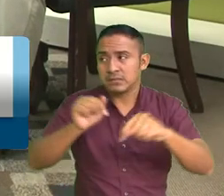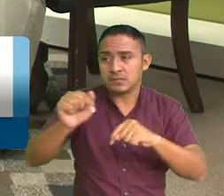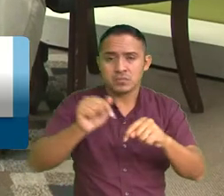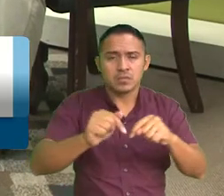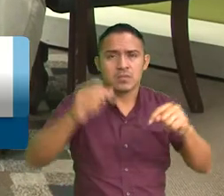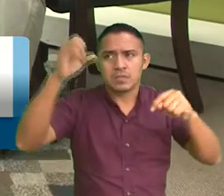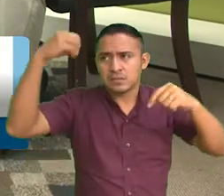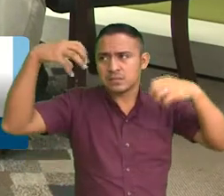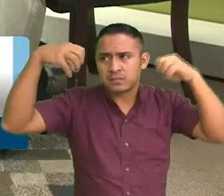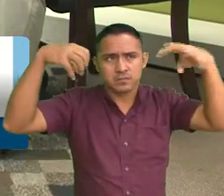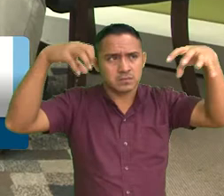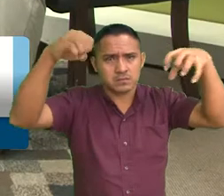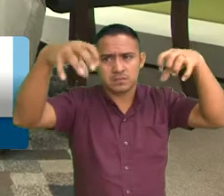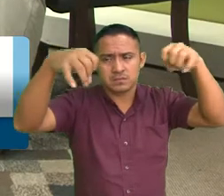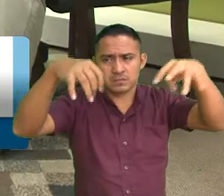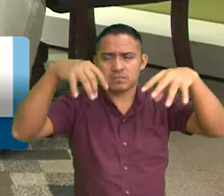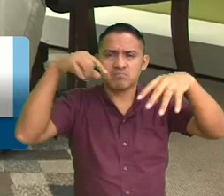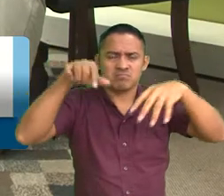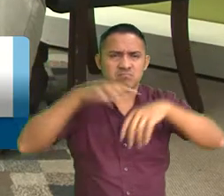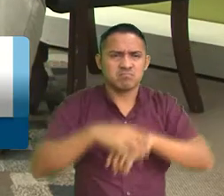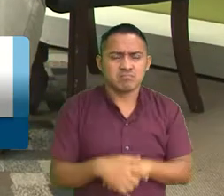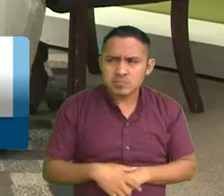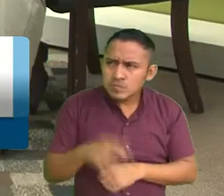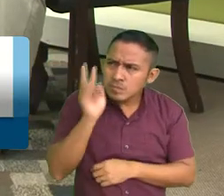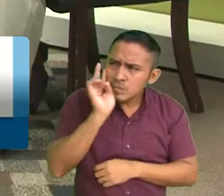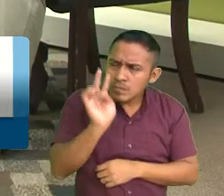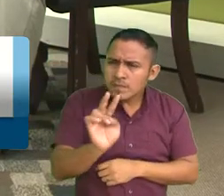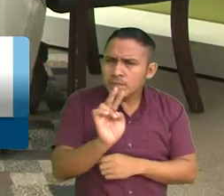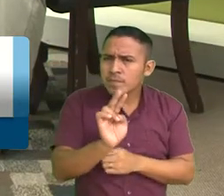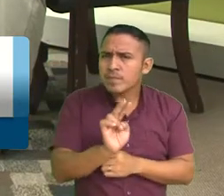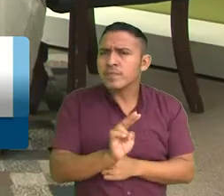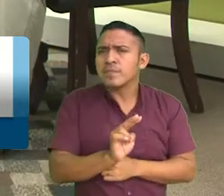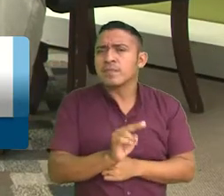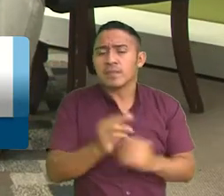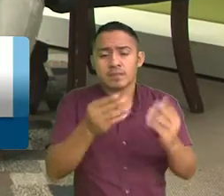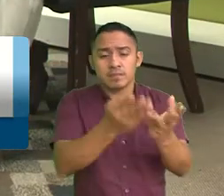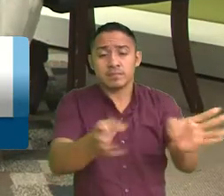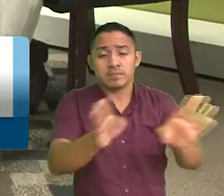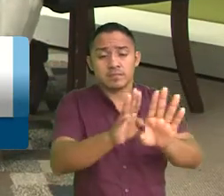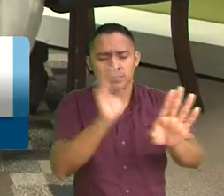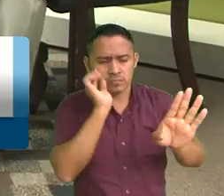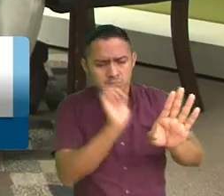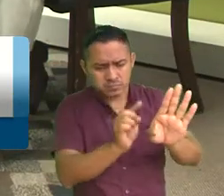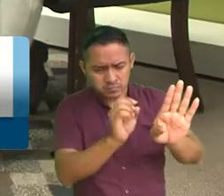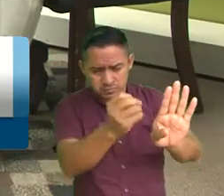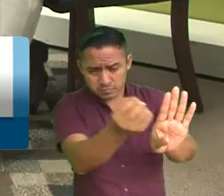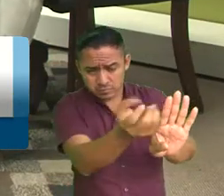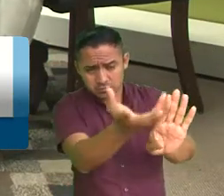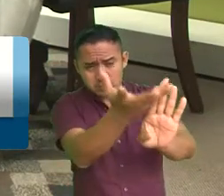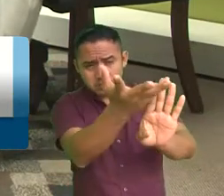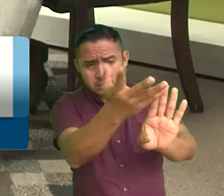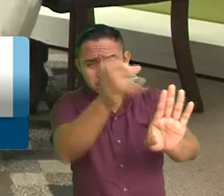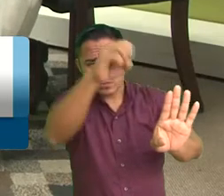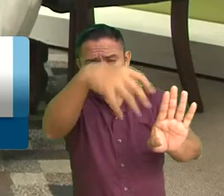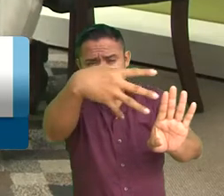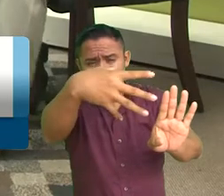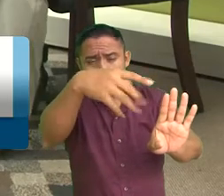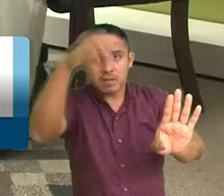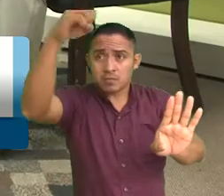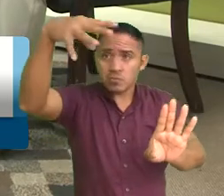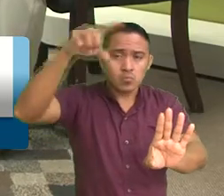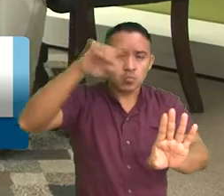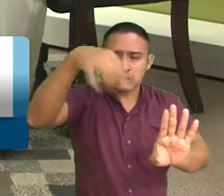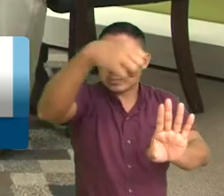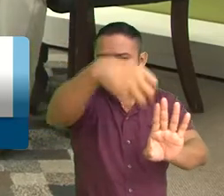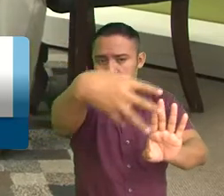las luces o que se ve un brillo, usualmente el teléfono, ¿verdad? Son señales un poco más directas